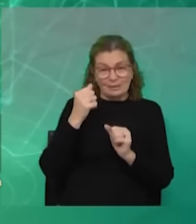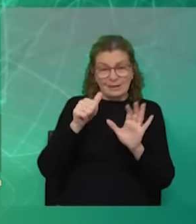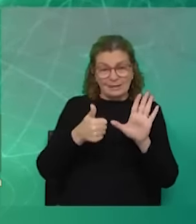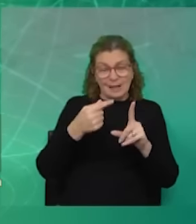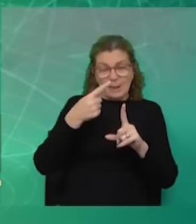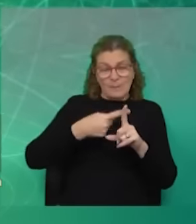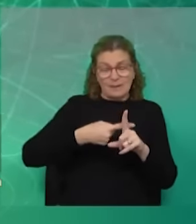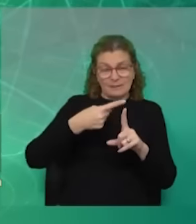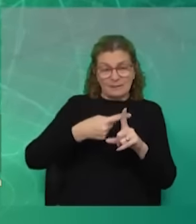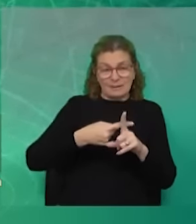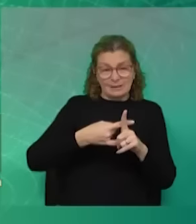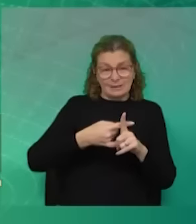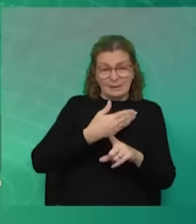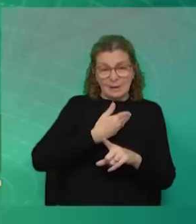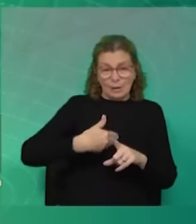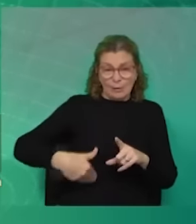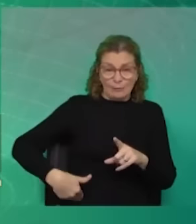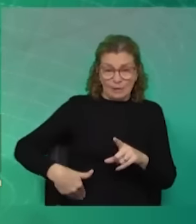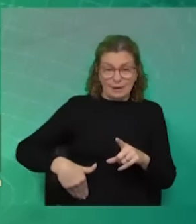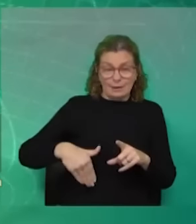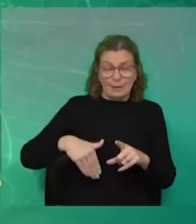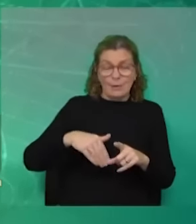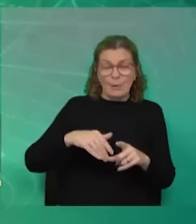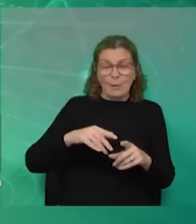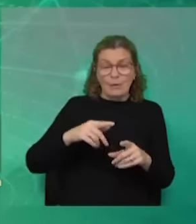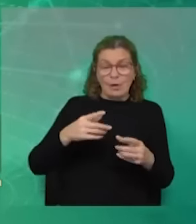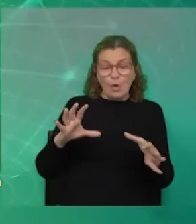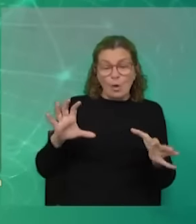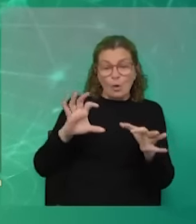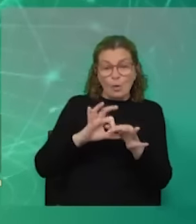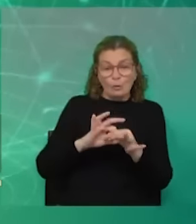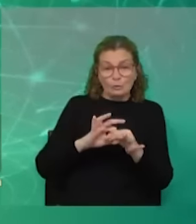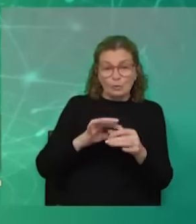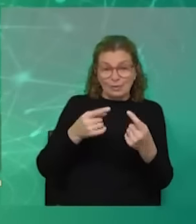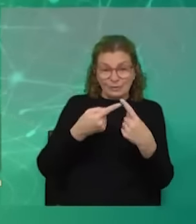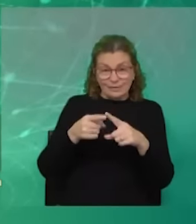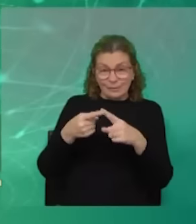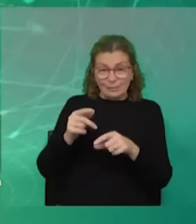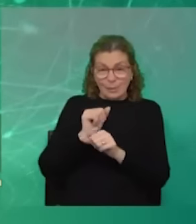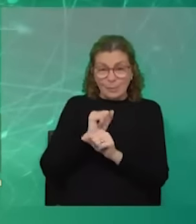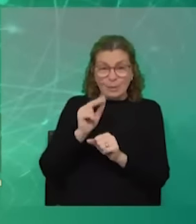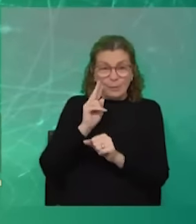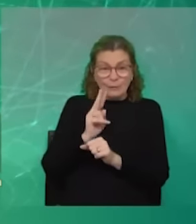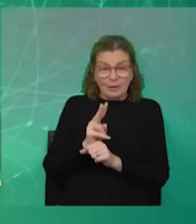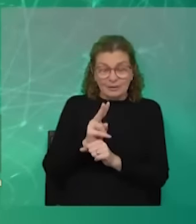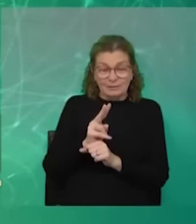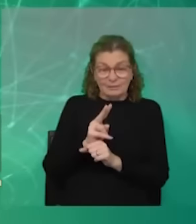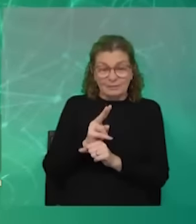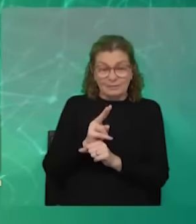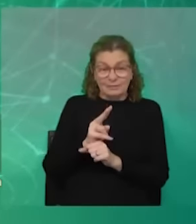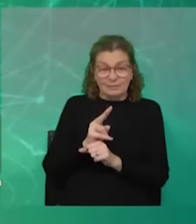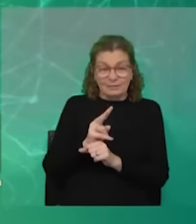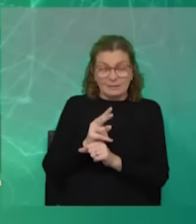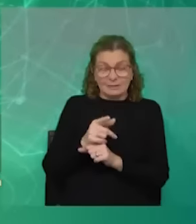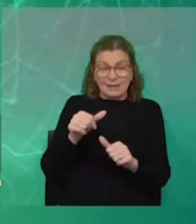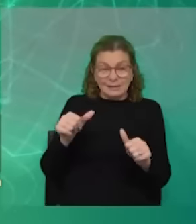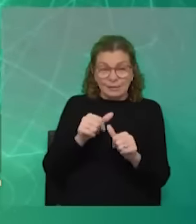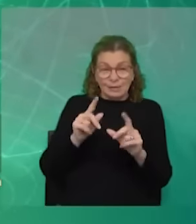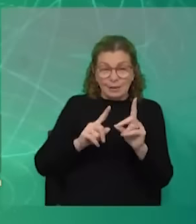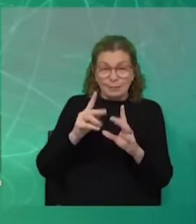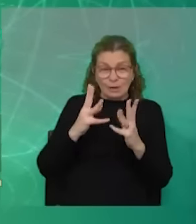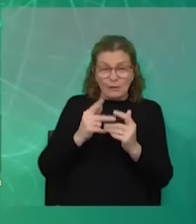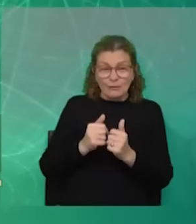lleva eh el gobierno de Javier Miley en combinación con los hechos que pudimos ver el otro día donde eh se ha generado de alguna